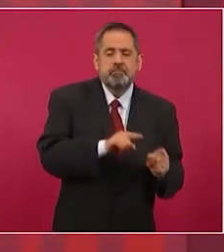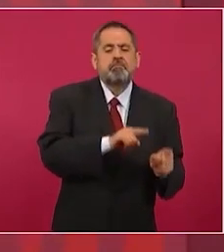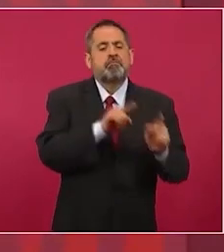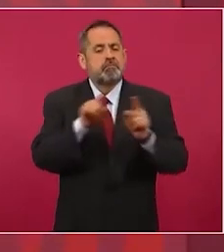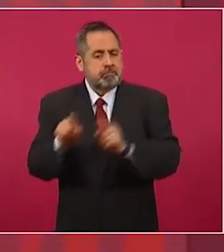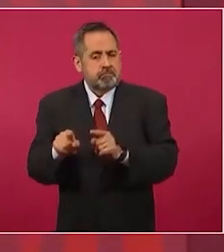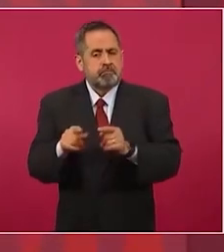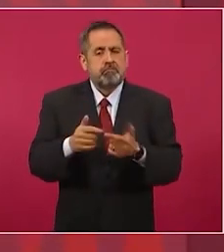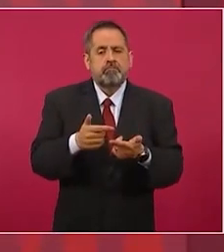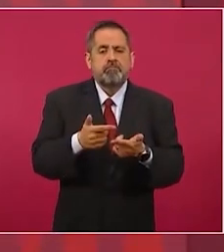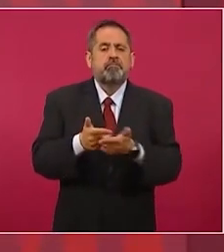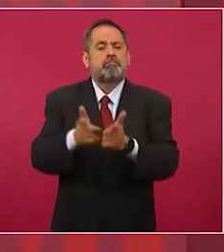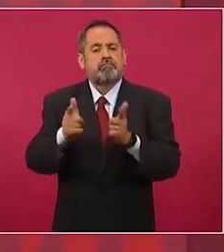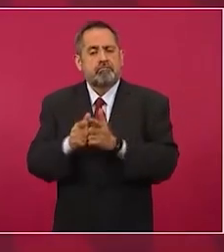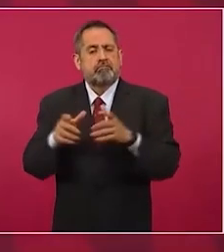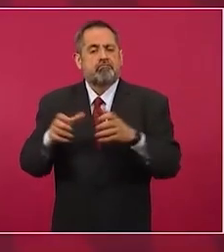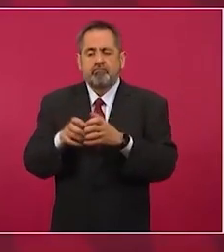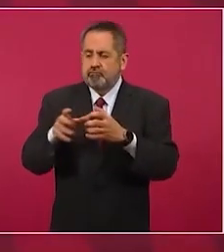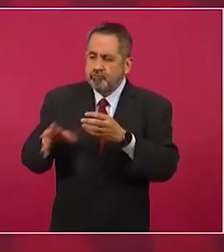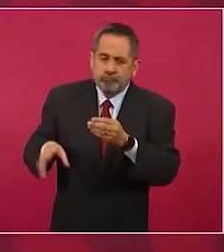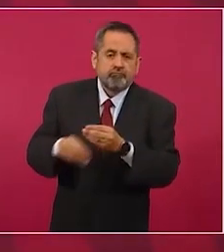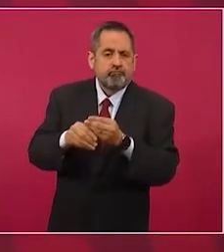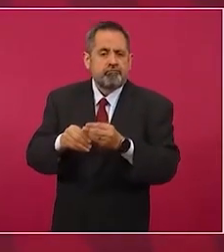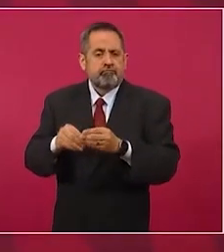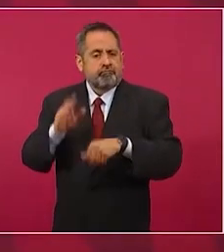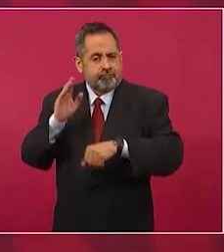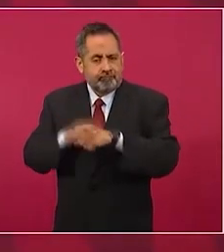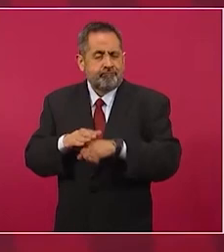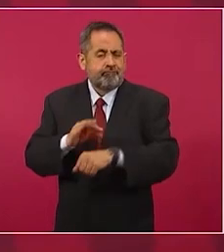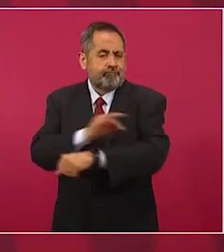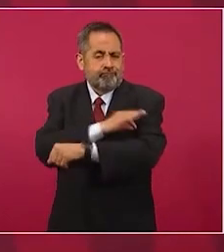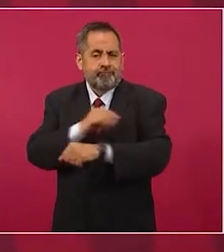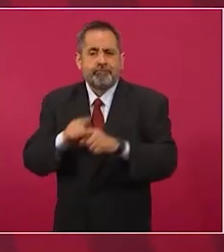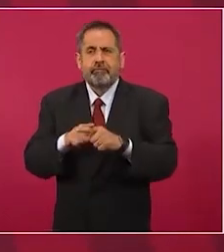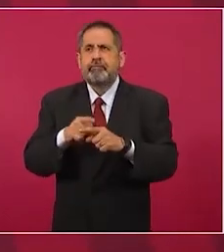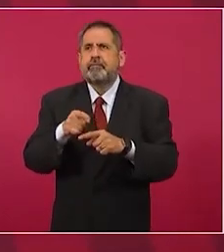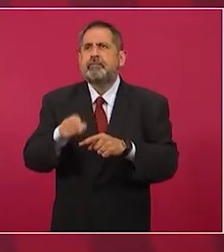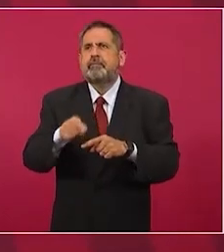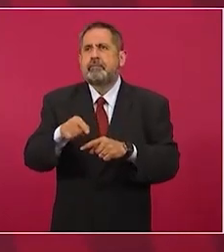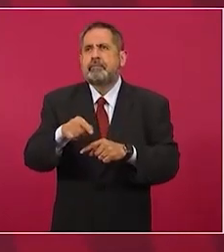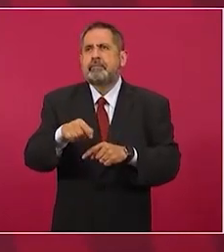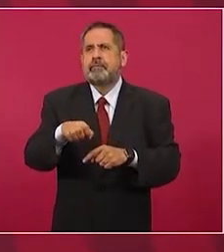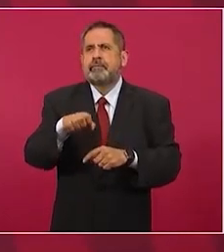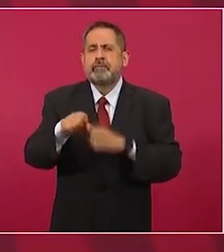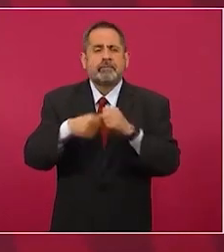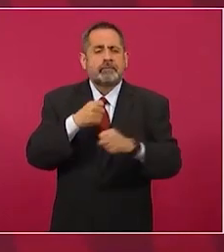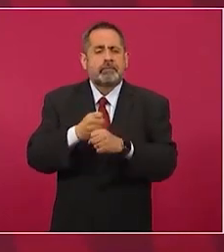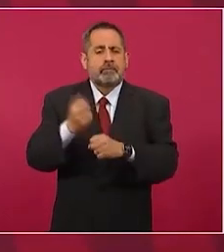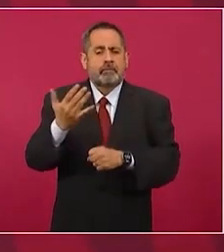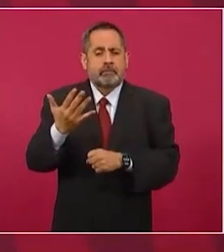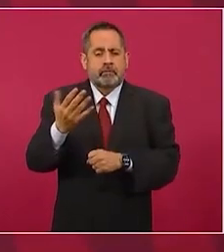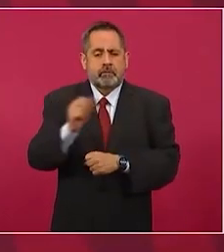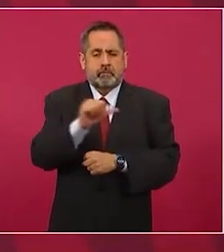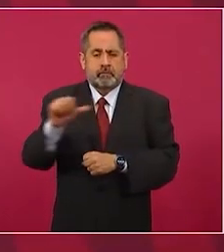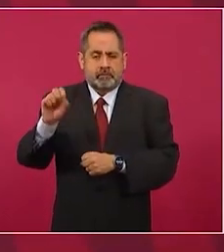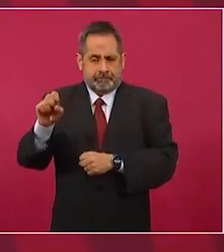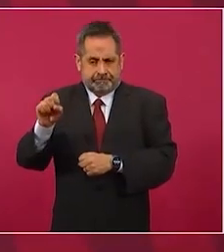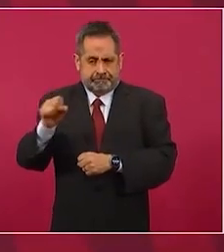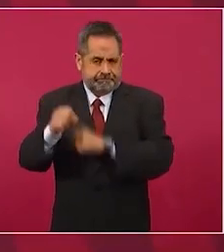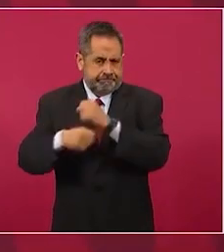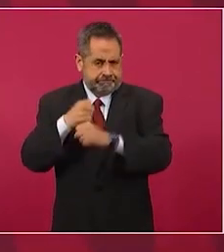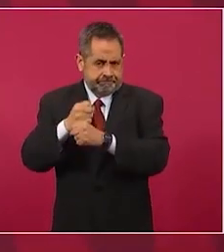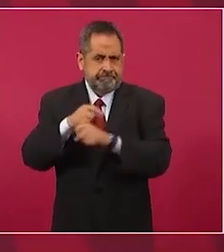vamos a reforzar de 50 a 60 y así vamos a